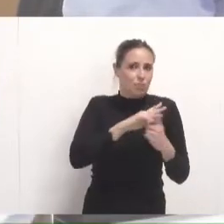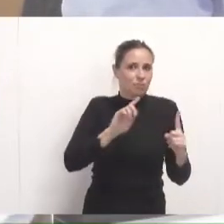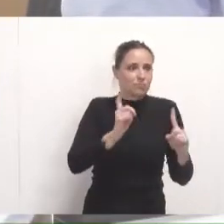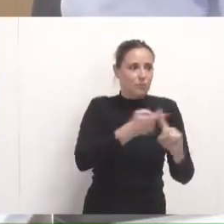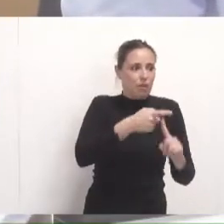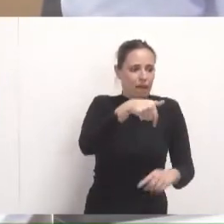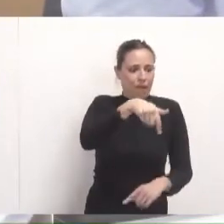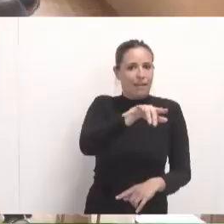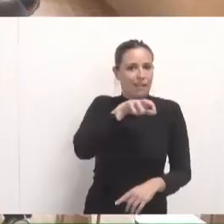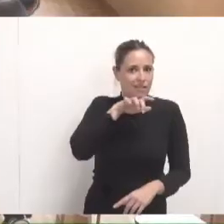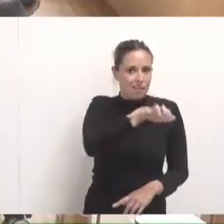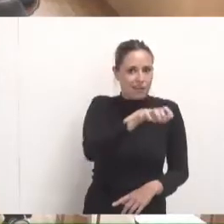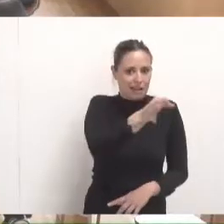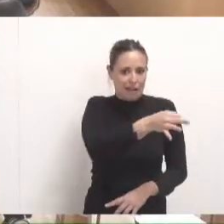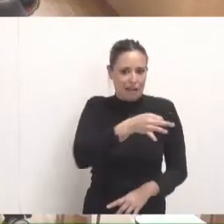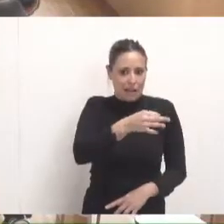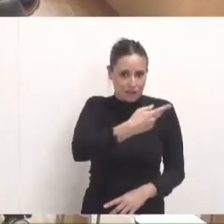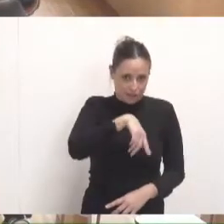isla.